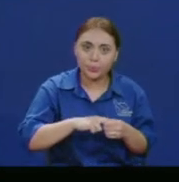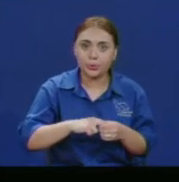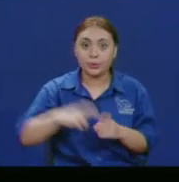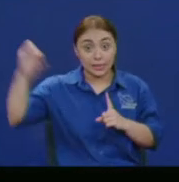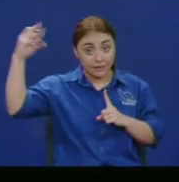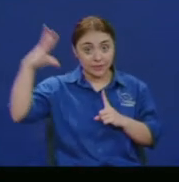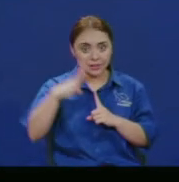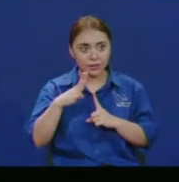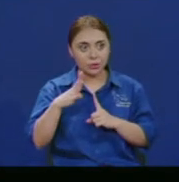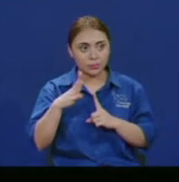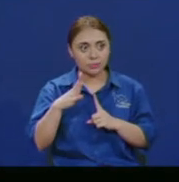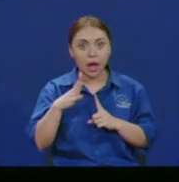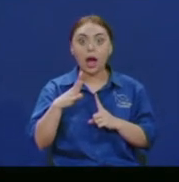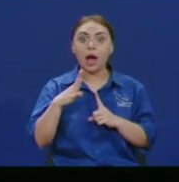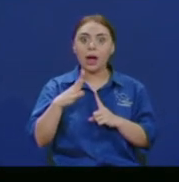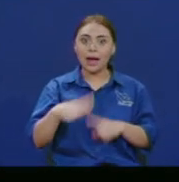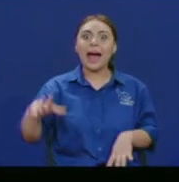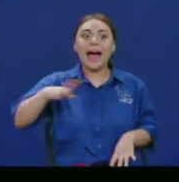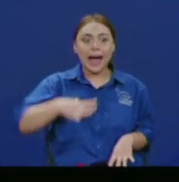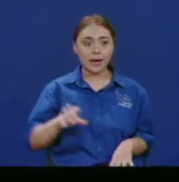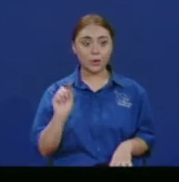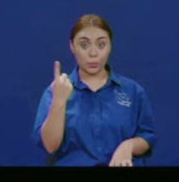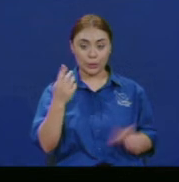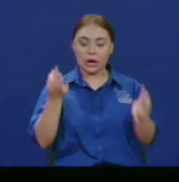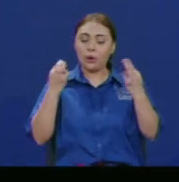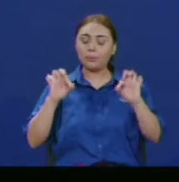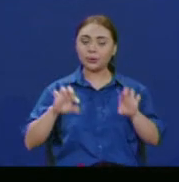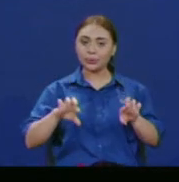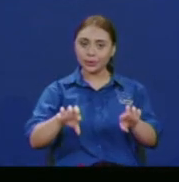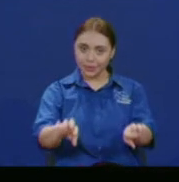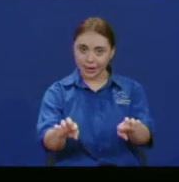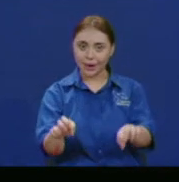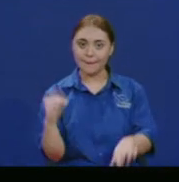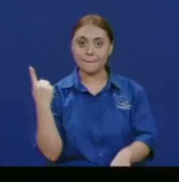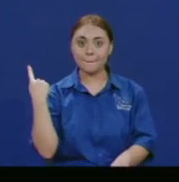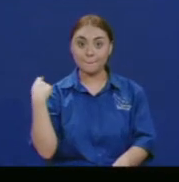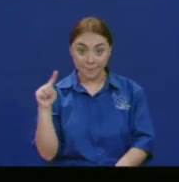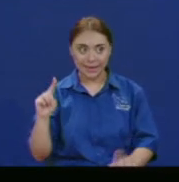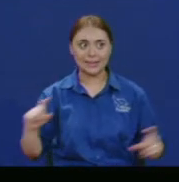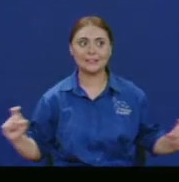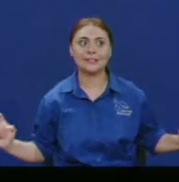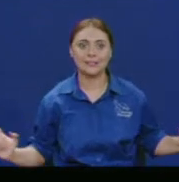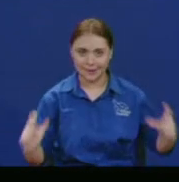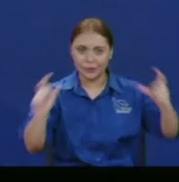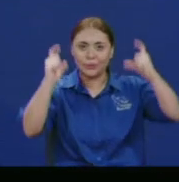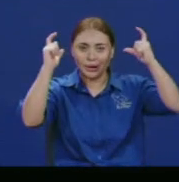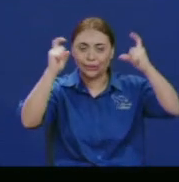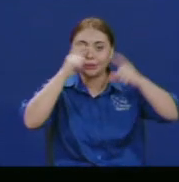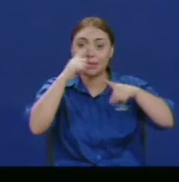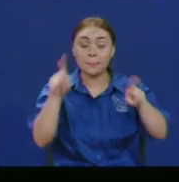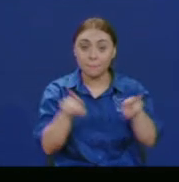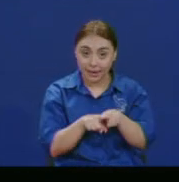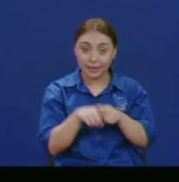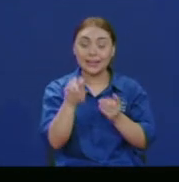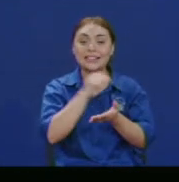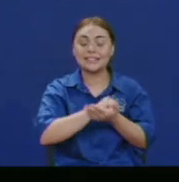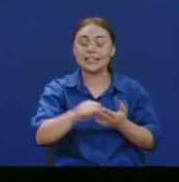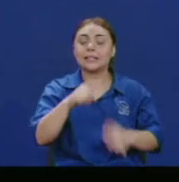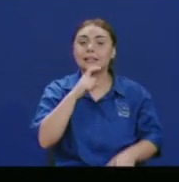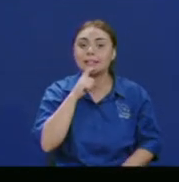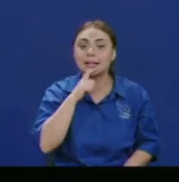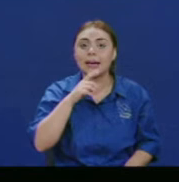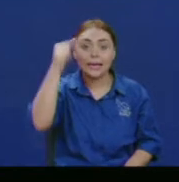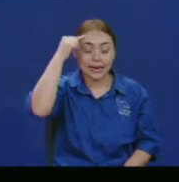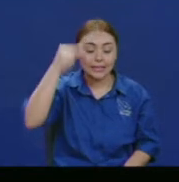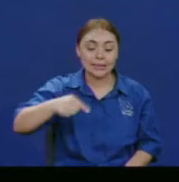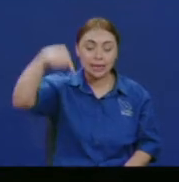mientras conversábamos, mira, a mí me parece, le digo que el mes de diciembre es como que nosotros fuéramos en una barca y